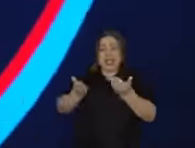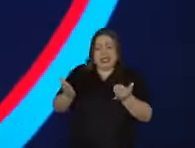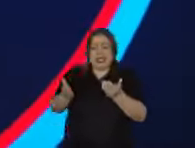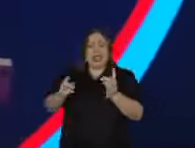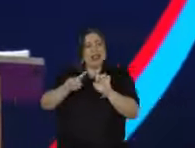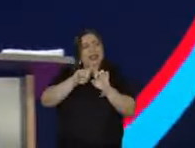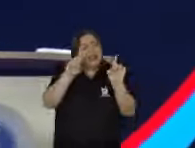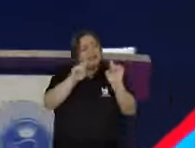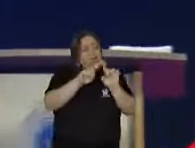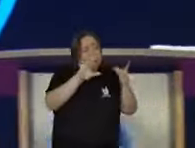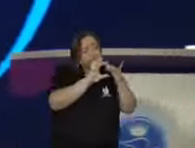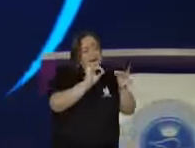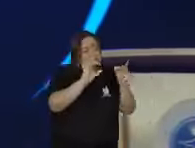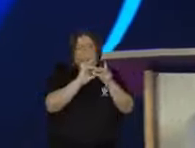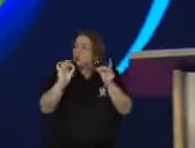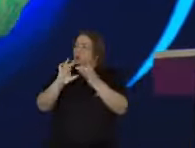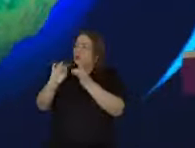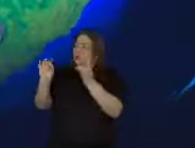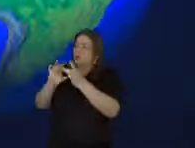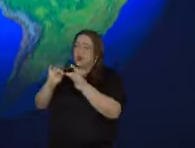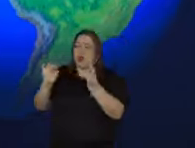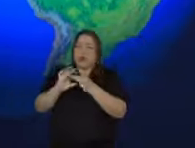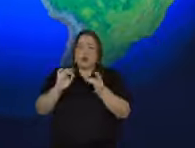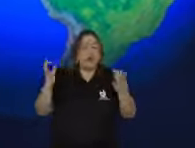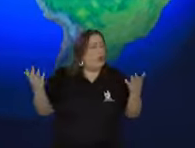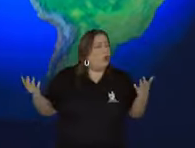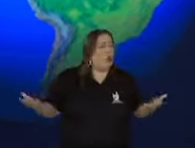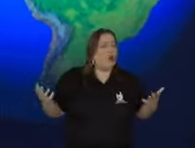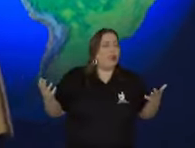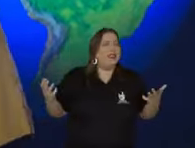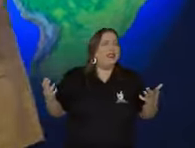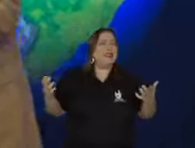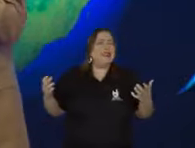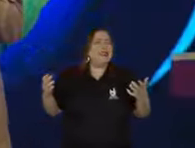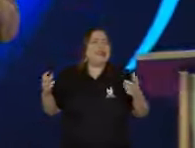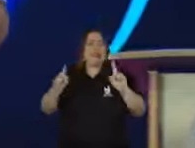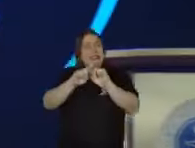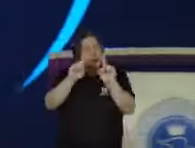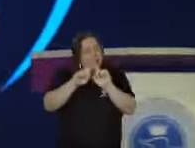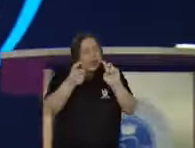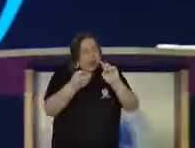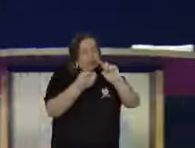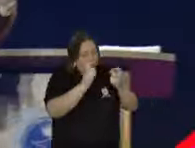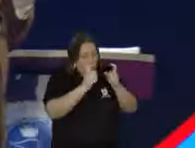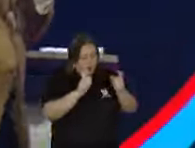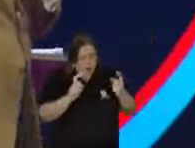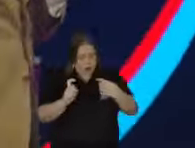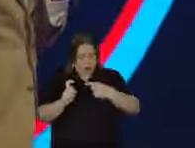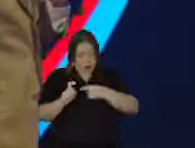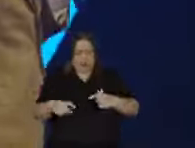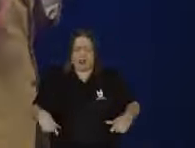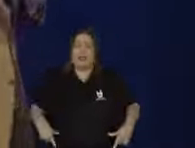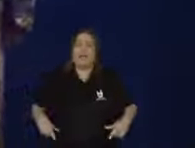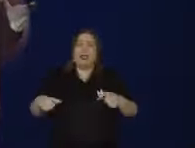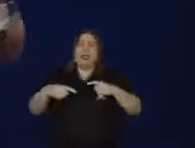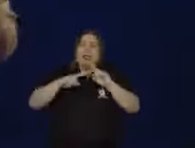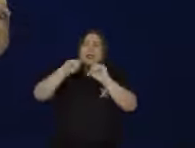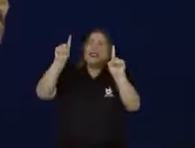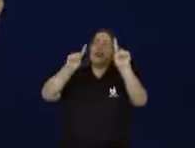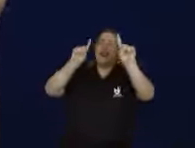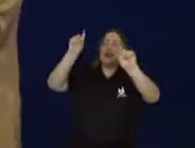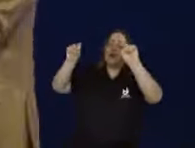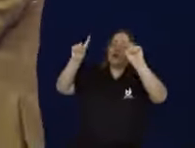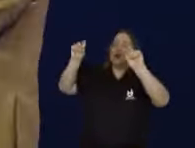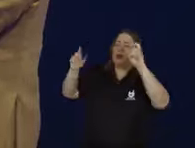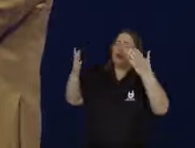diferentes historias, en diferentes etapas, con diferentes transiciones de nuestra vida, con diferentes preguntas, algunos con